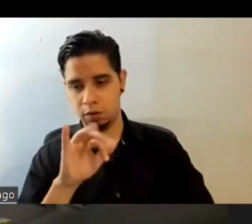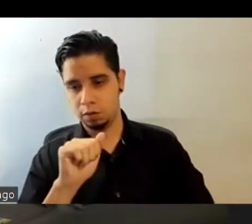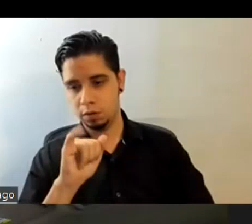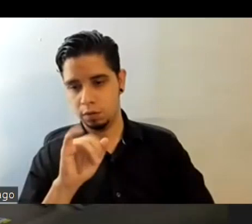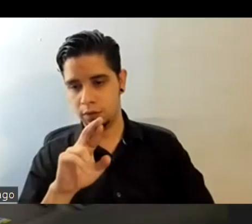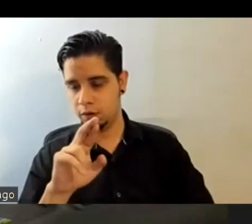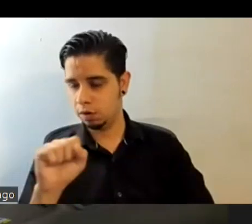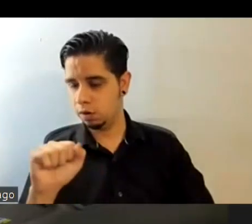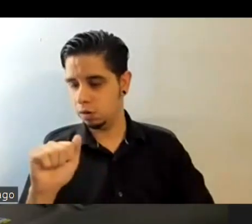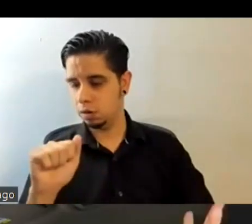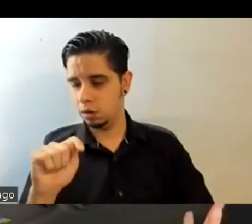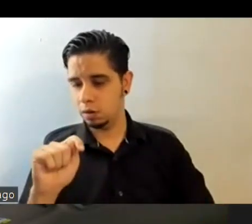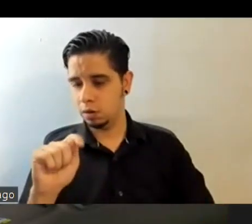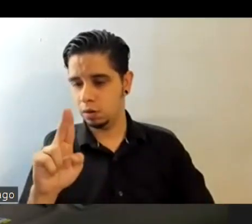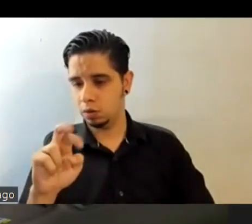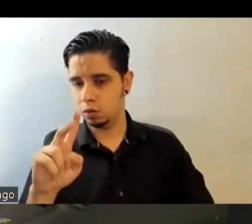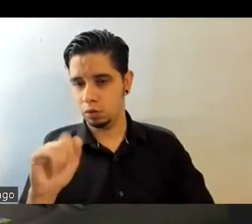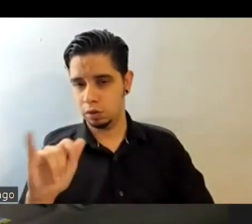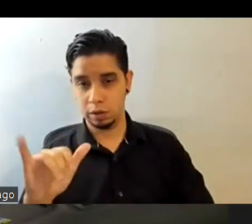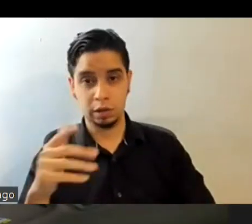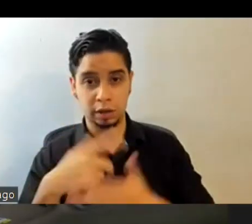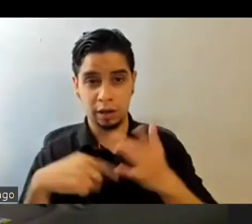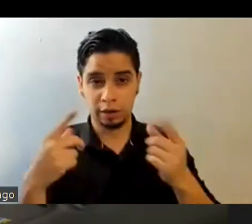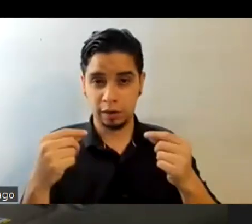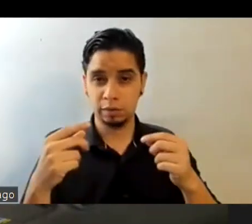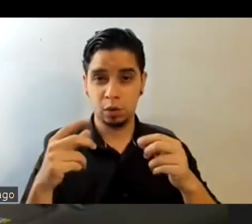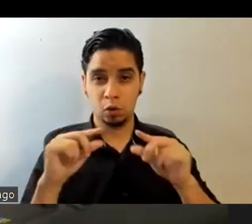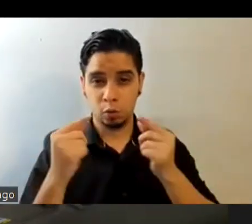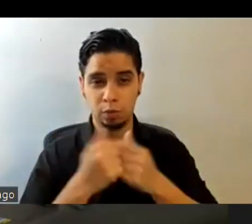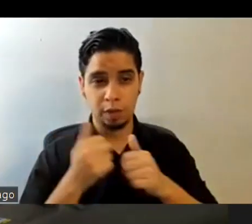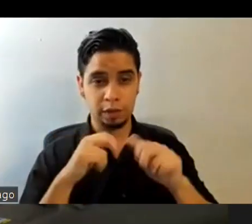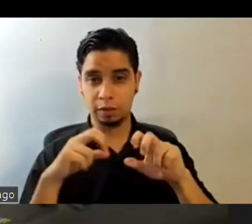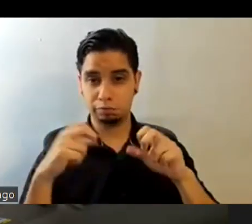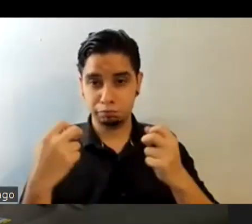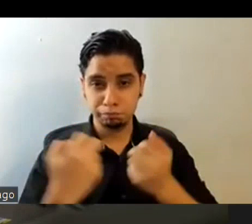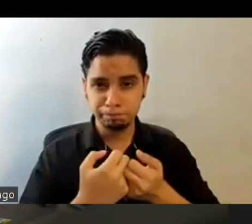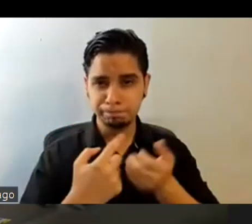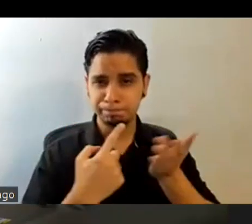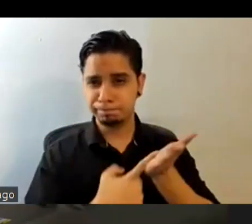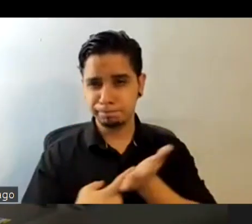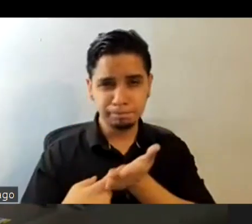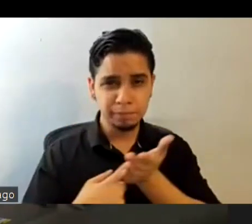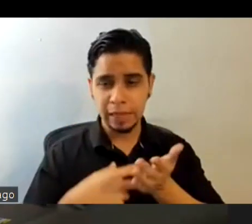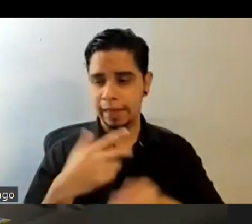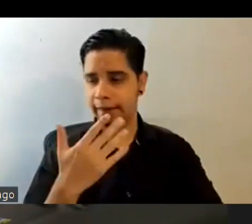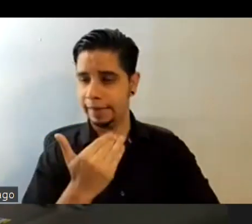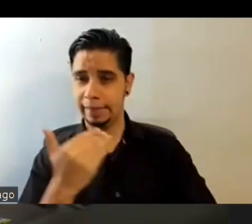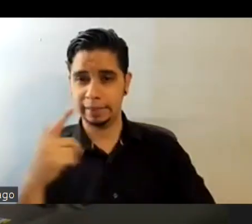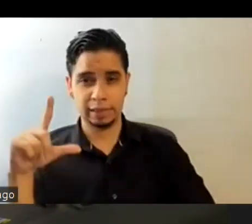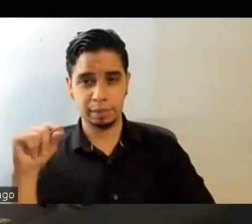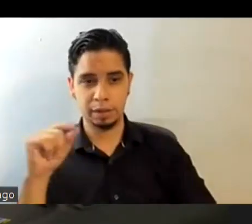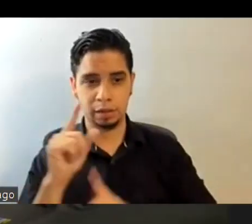eran tertulias de artistas, de agrupaciones artísticas y eran charlas de 15, 20 minutos de